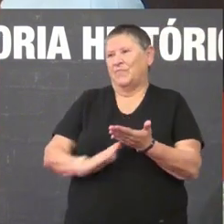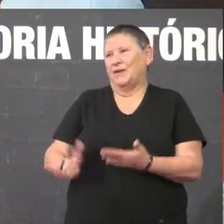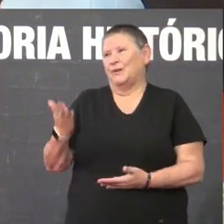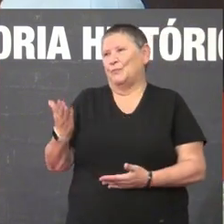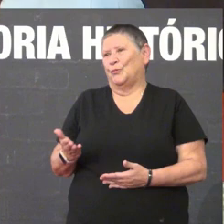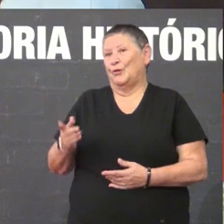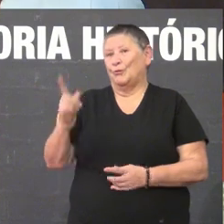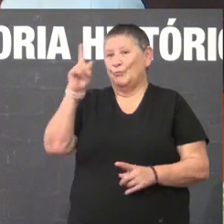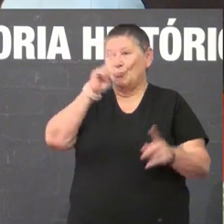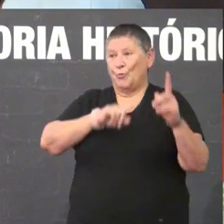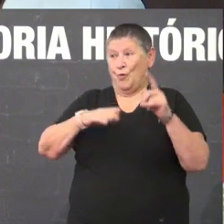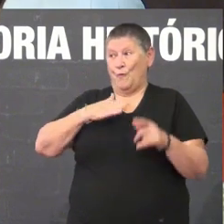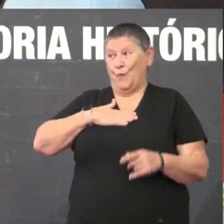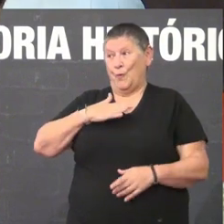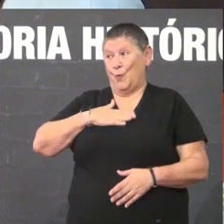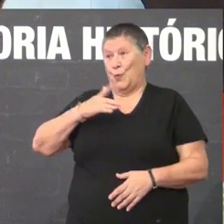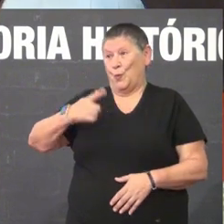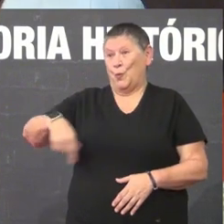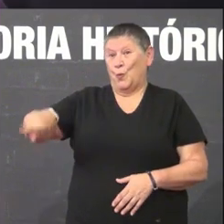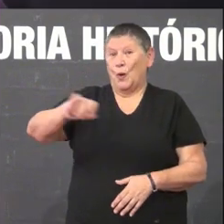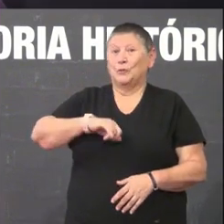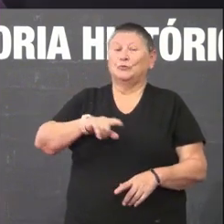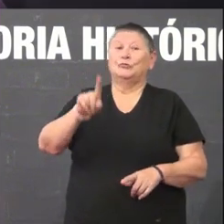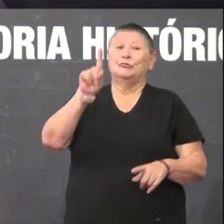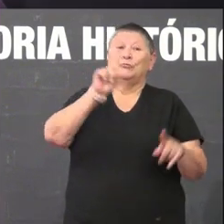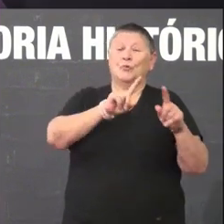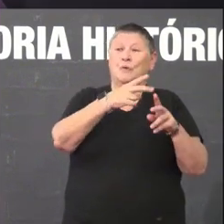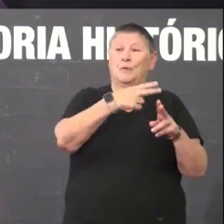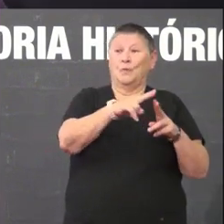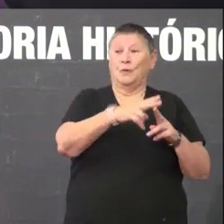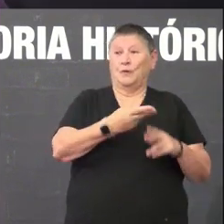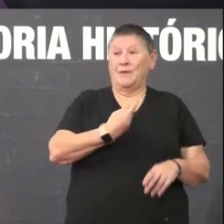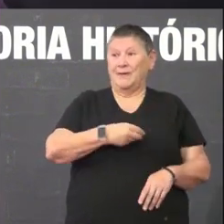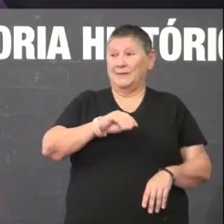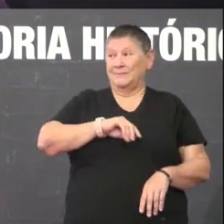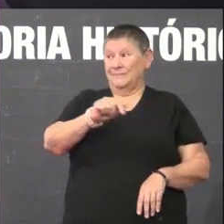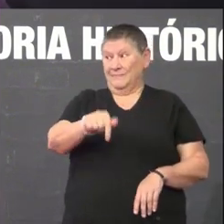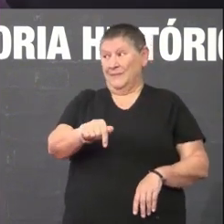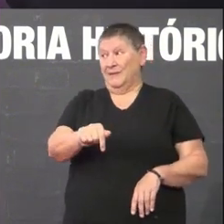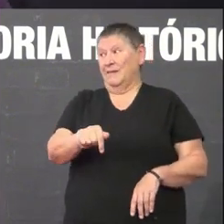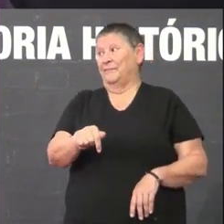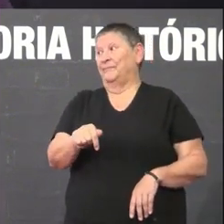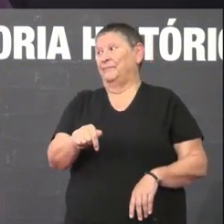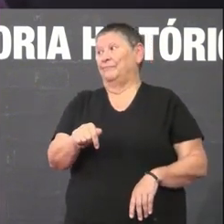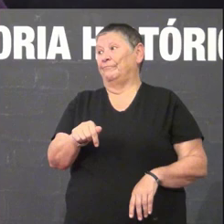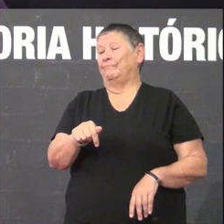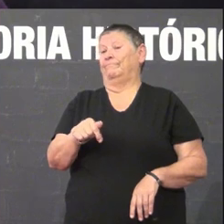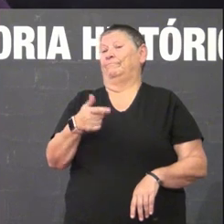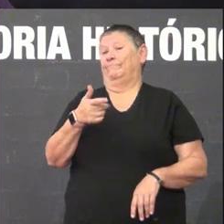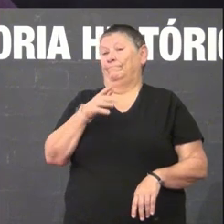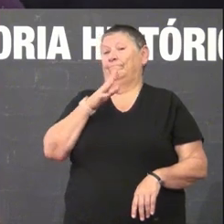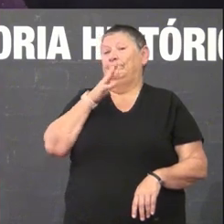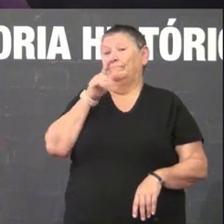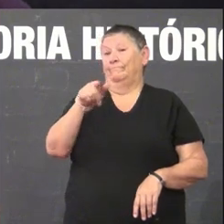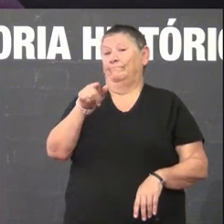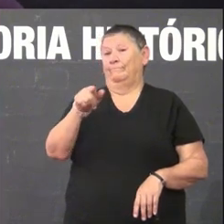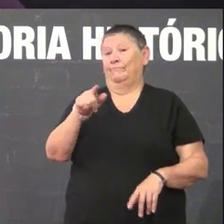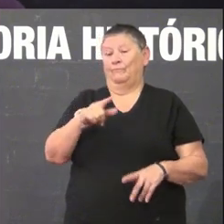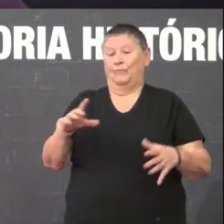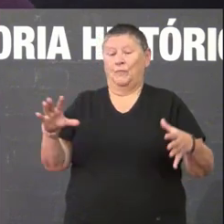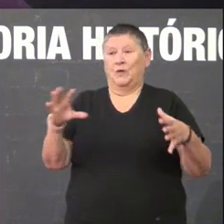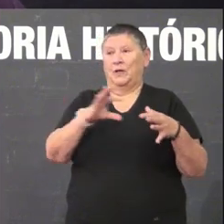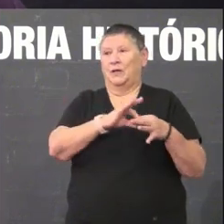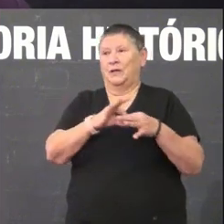nuestros problemas y de los problemas políticos que hay en España Pues el hecho de que de que esa correlación